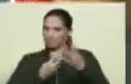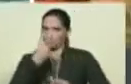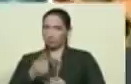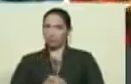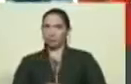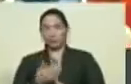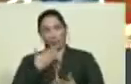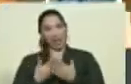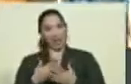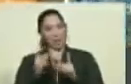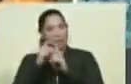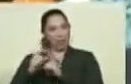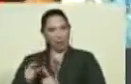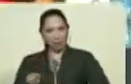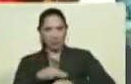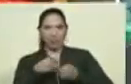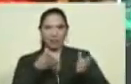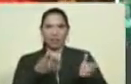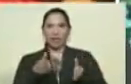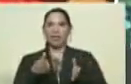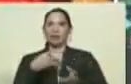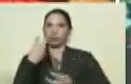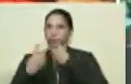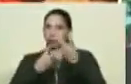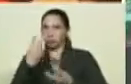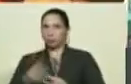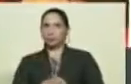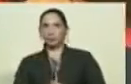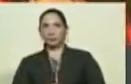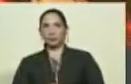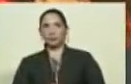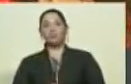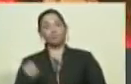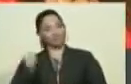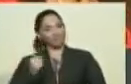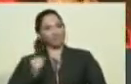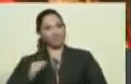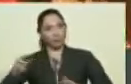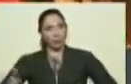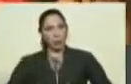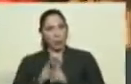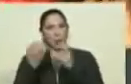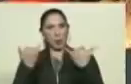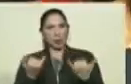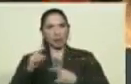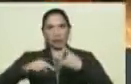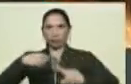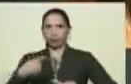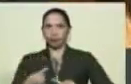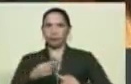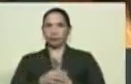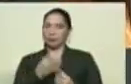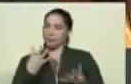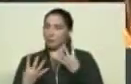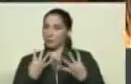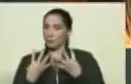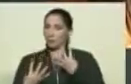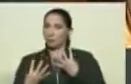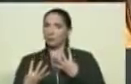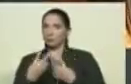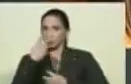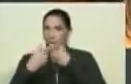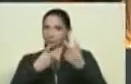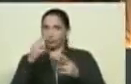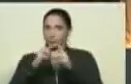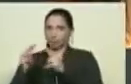fueron palabras de la ministra Estela Lugo, quien afirmaba que se encontrarán en el próximo FICVEN, en donde se dará el conocedor